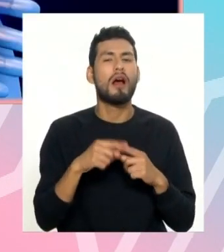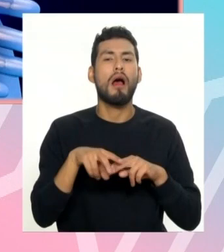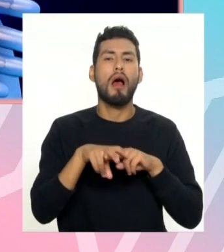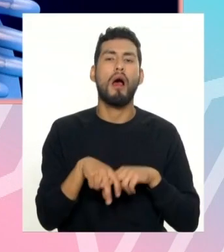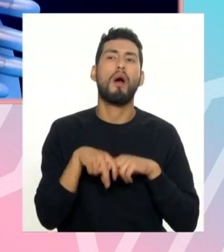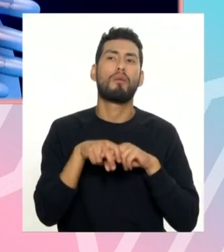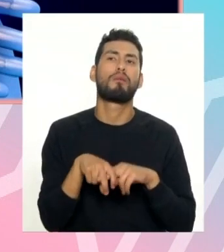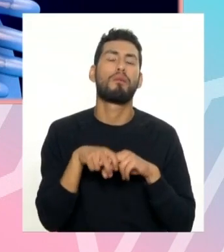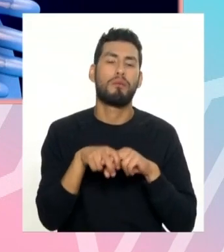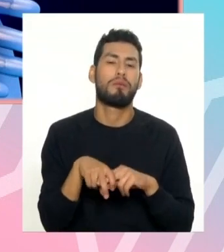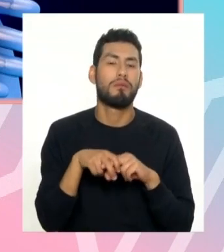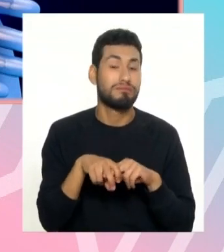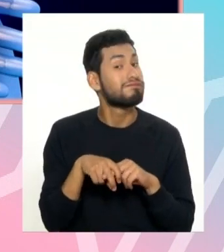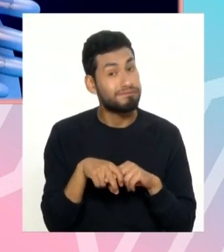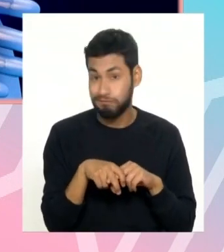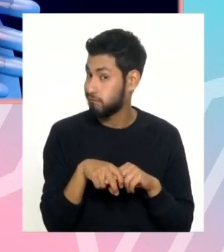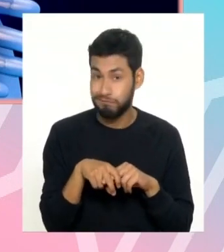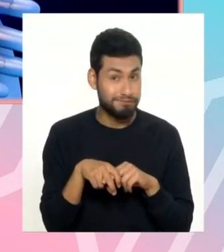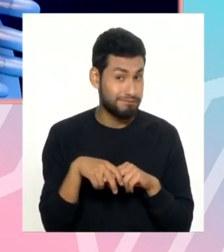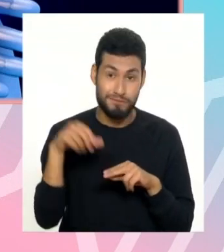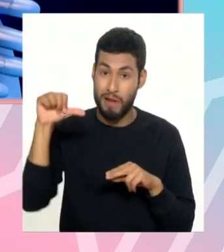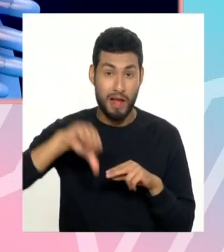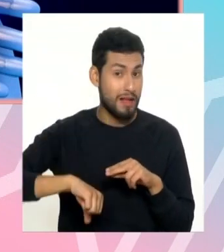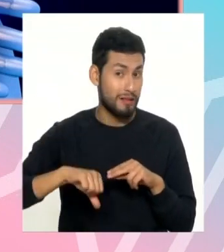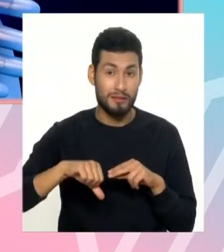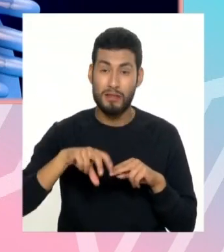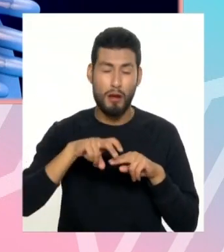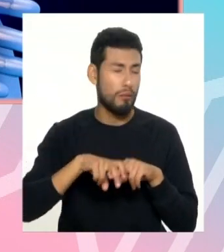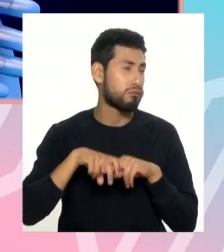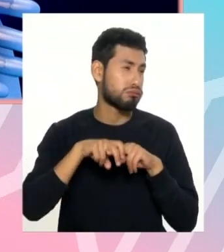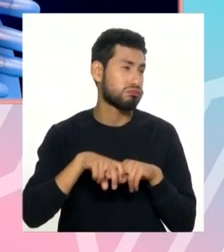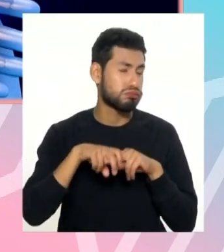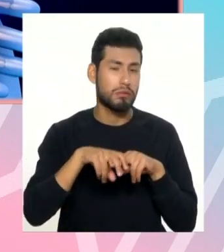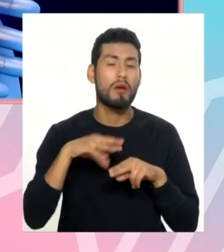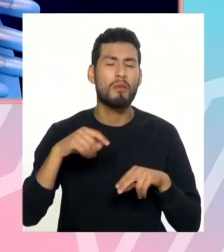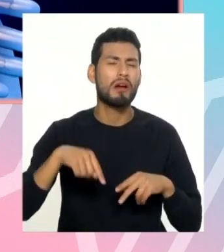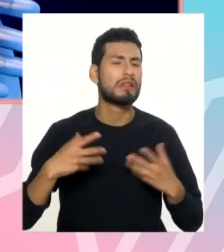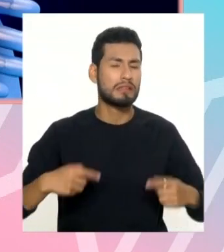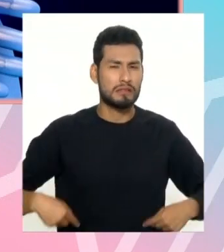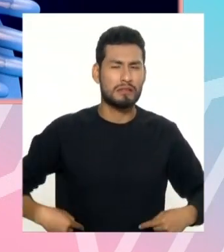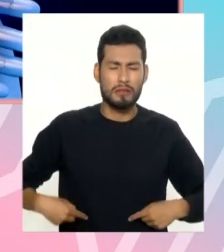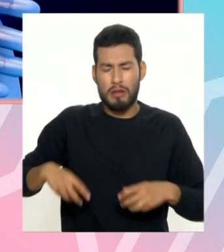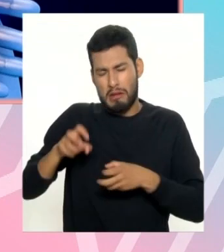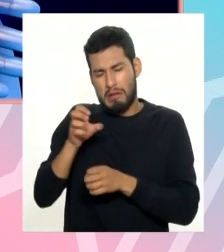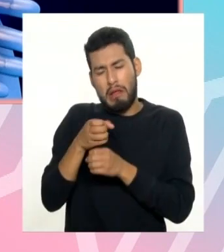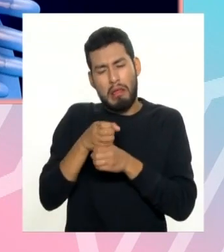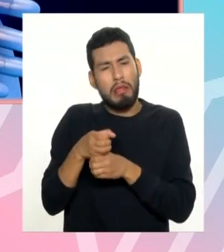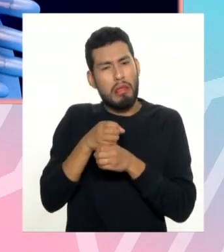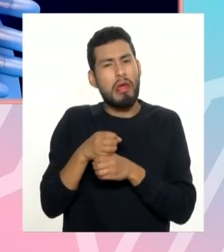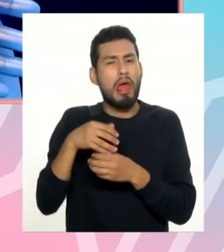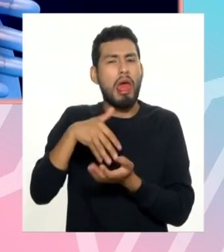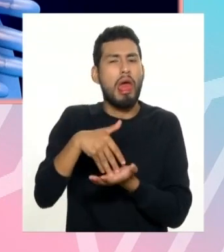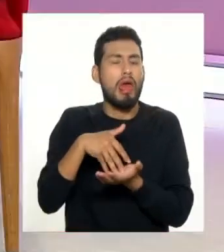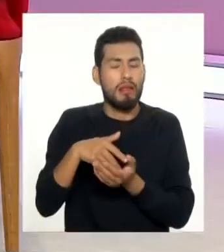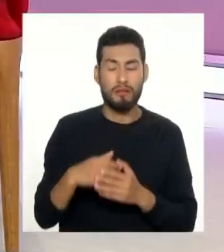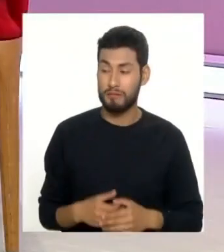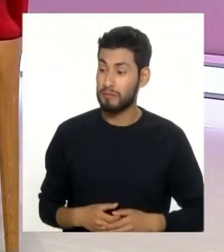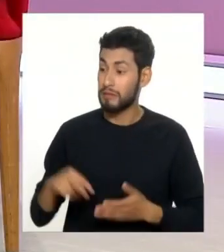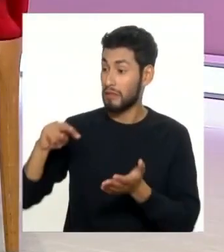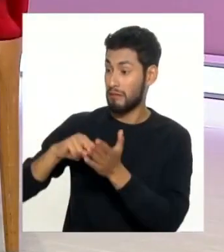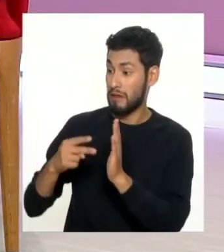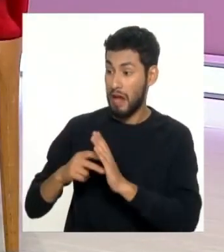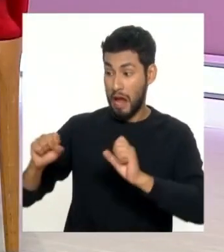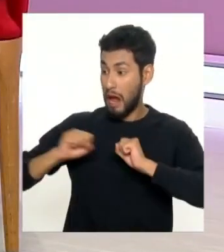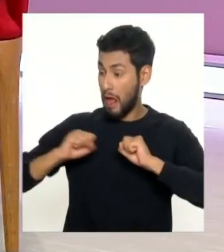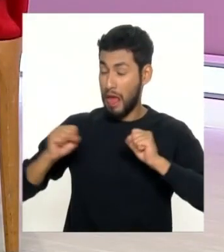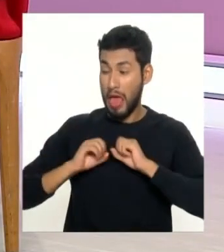sentado. Entonces, ese factor va a llevar a que la musculatura se debilite y el disco degenere. O sea, el no ejercicio es un factor de riesgo.